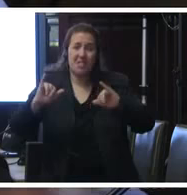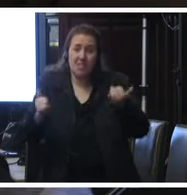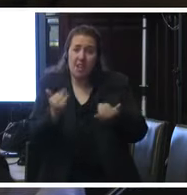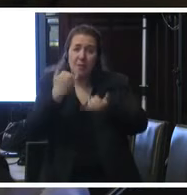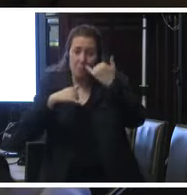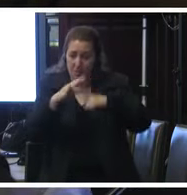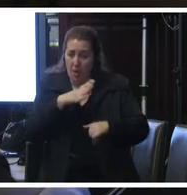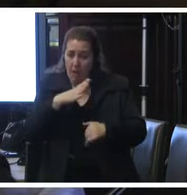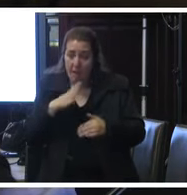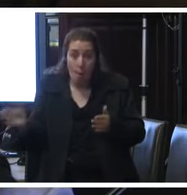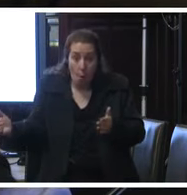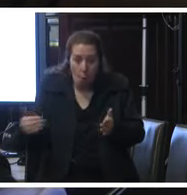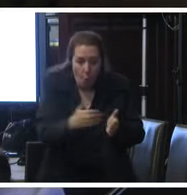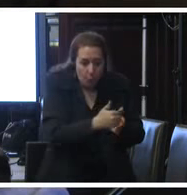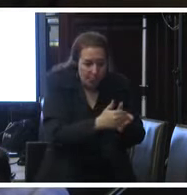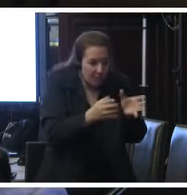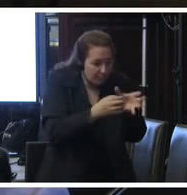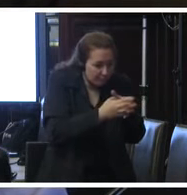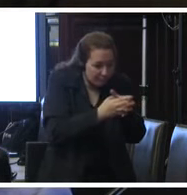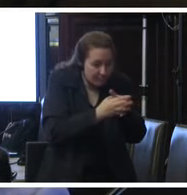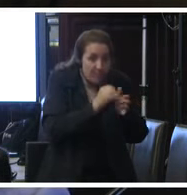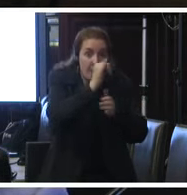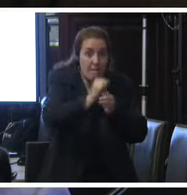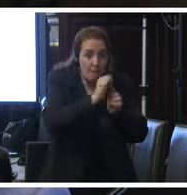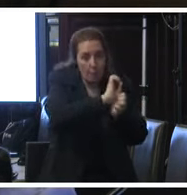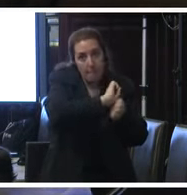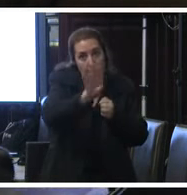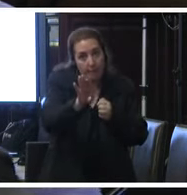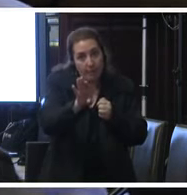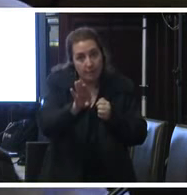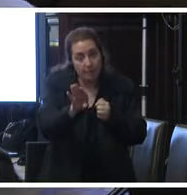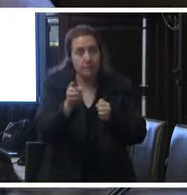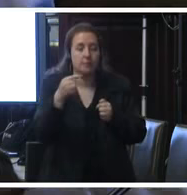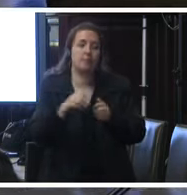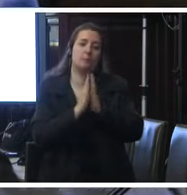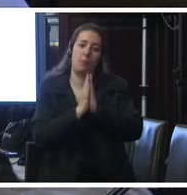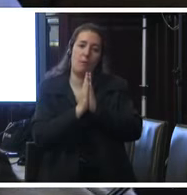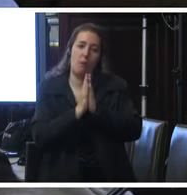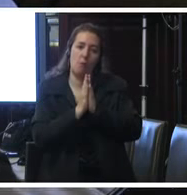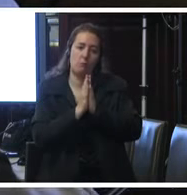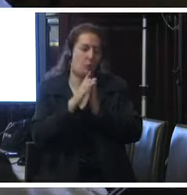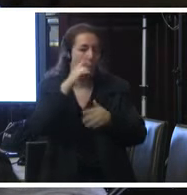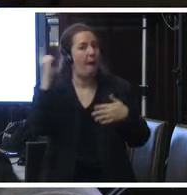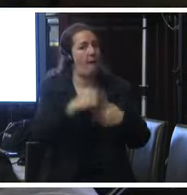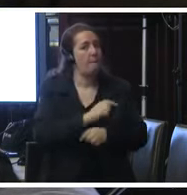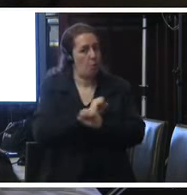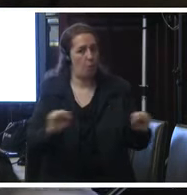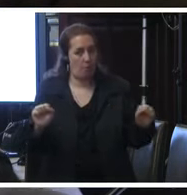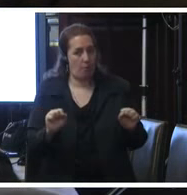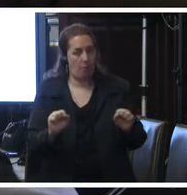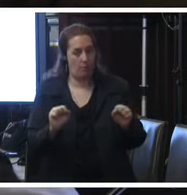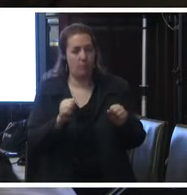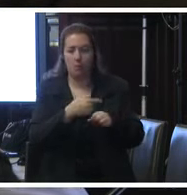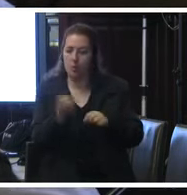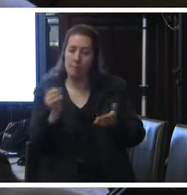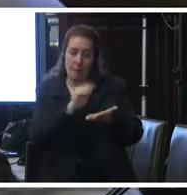información, júntenla y pónganlo en un informe. O sea que, por favor, si lo pueden hacer ese lo más rápido posible y el resto de